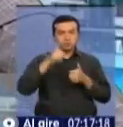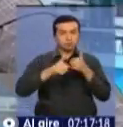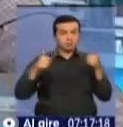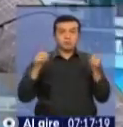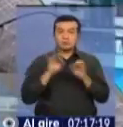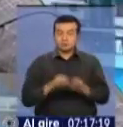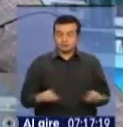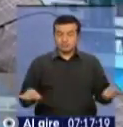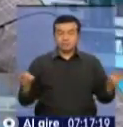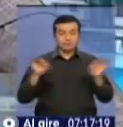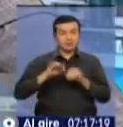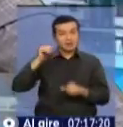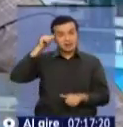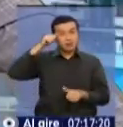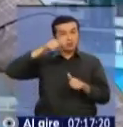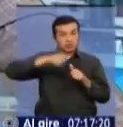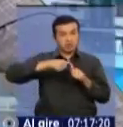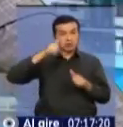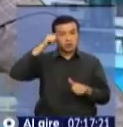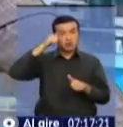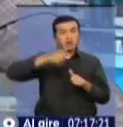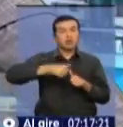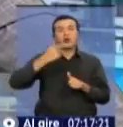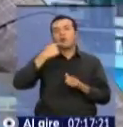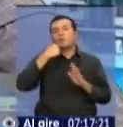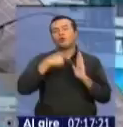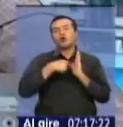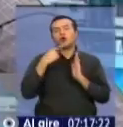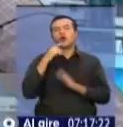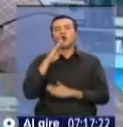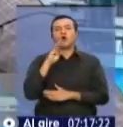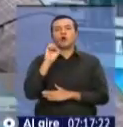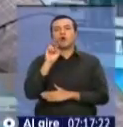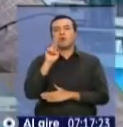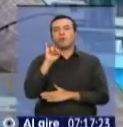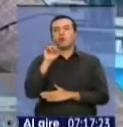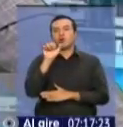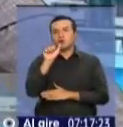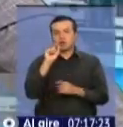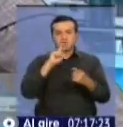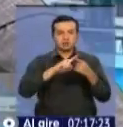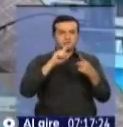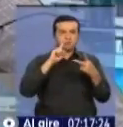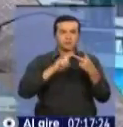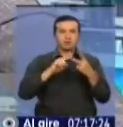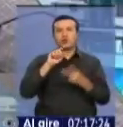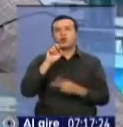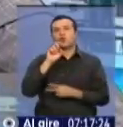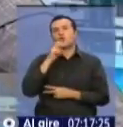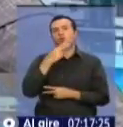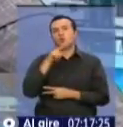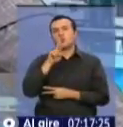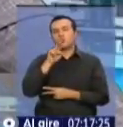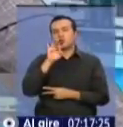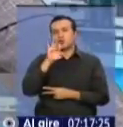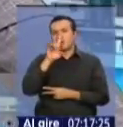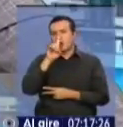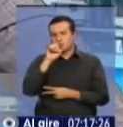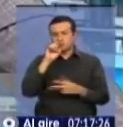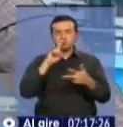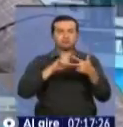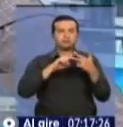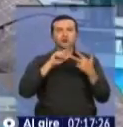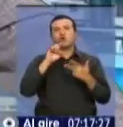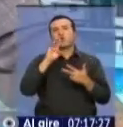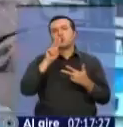esencial. Acordémonos de regímenes como el de Rodrigo Borja, como el de Osvaldo Hurtado, como el de